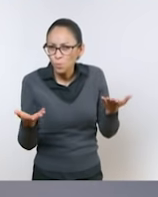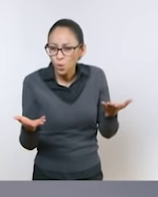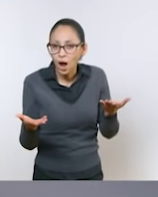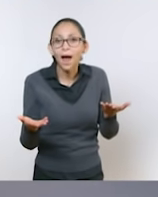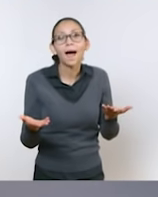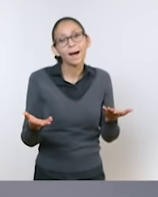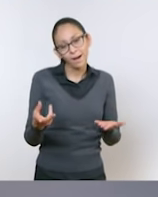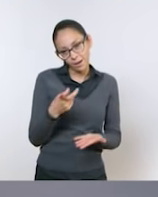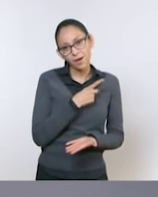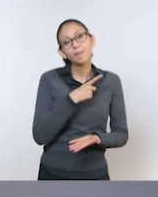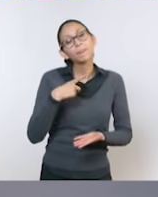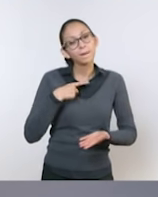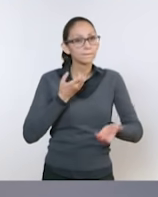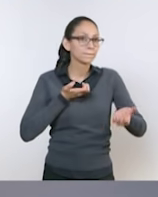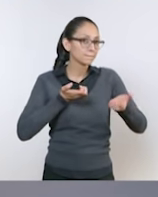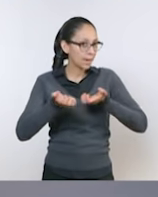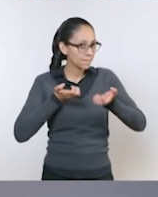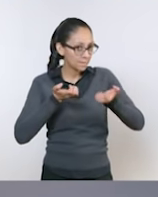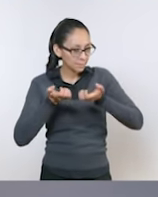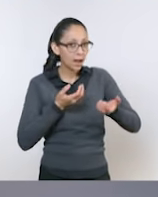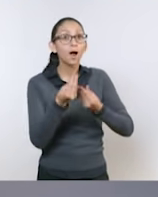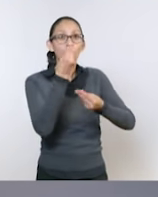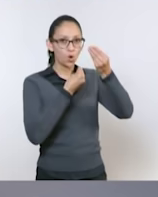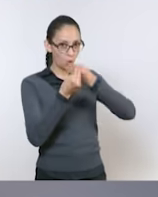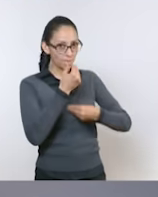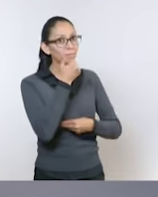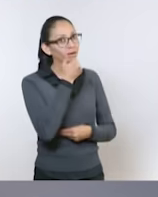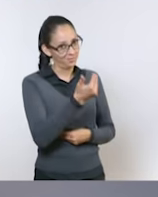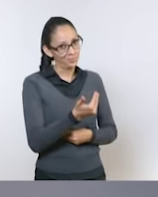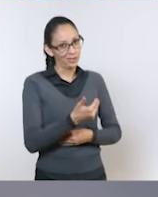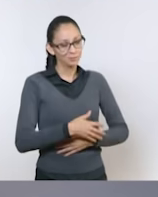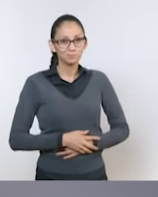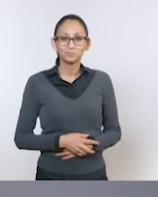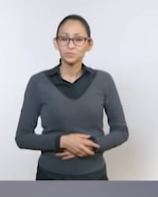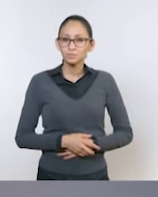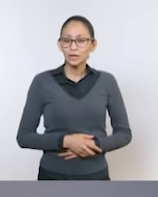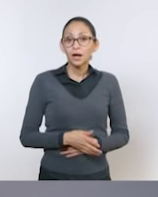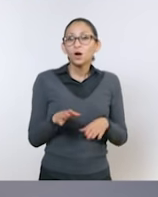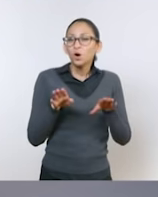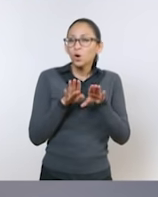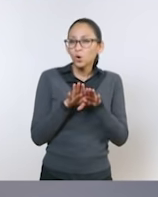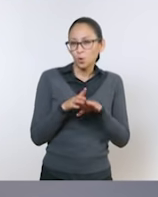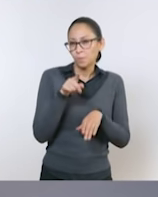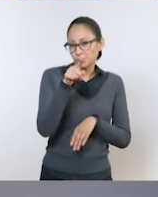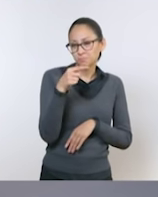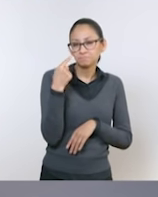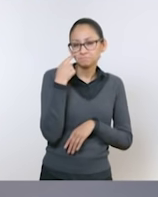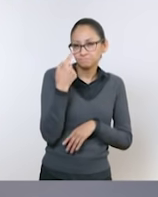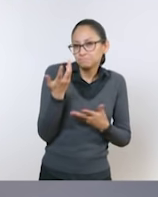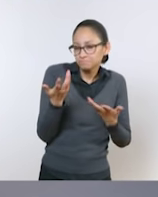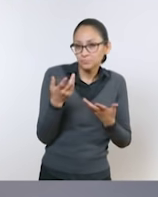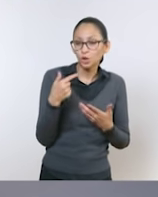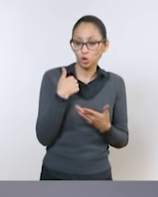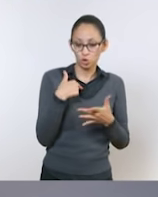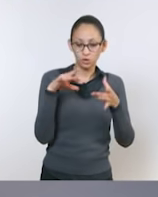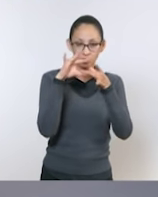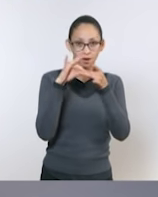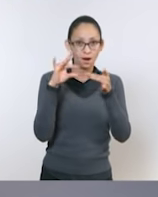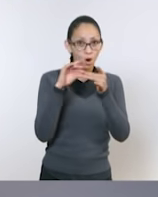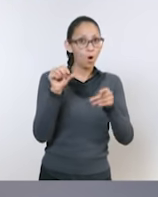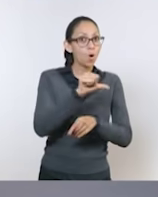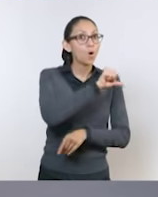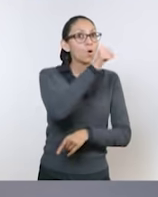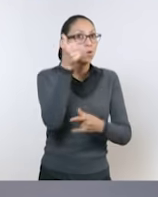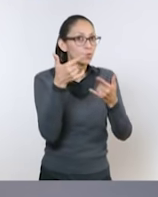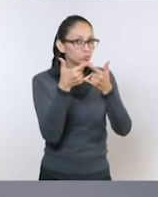prevenir. Sí. ¿Cómo? Pues haciendo una actividad física y comiendo saludablemente. ¿Te parece si les